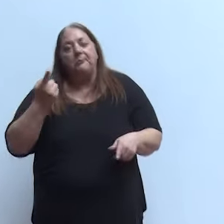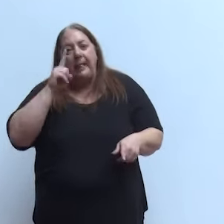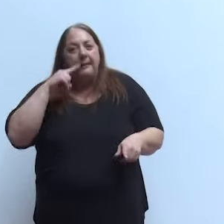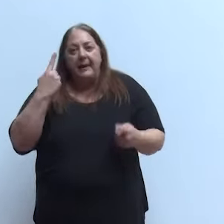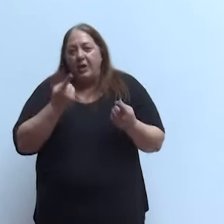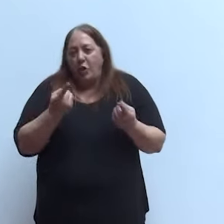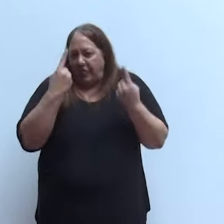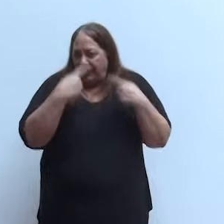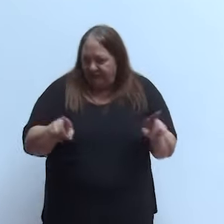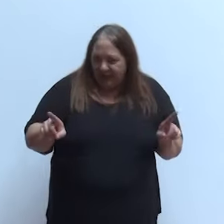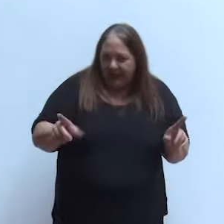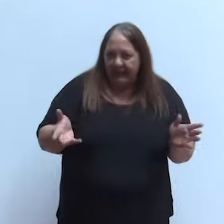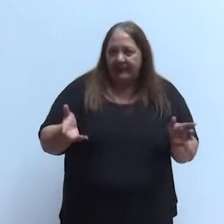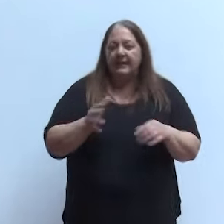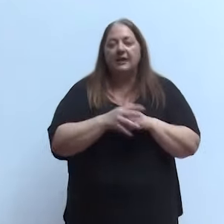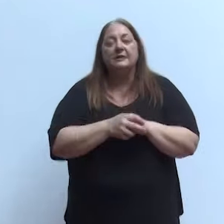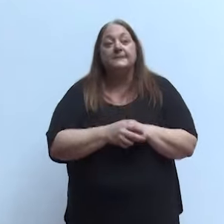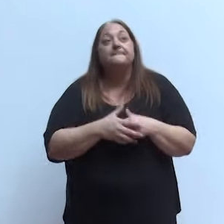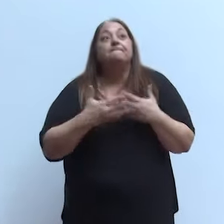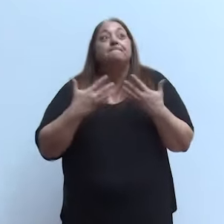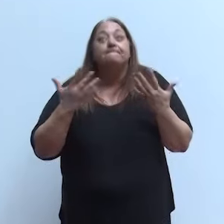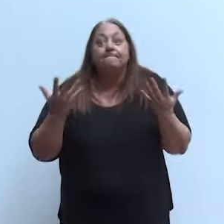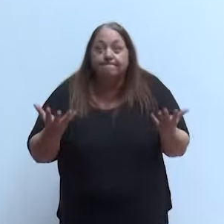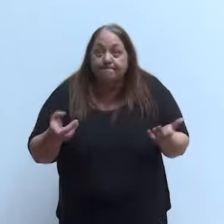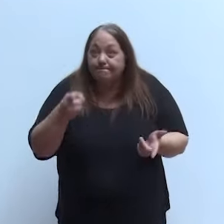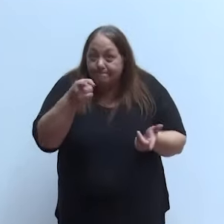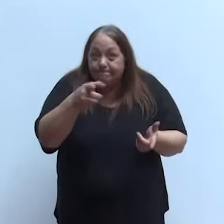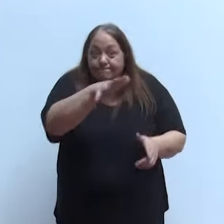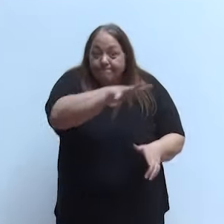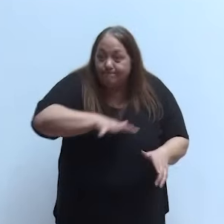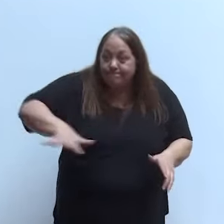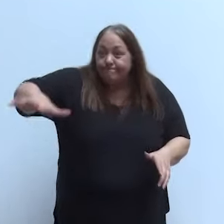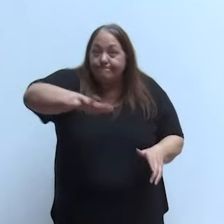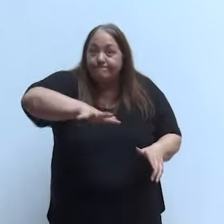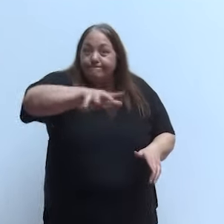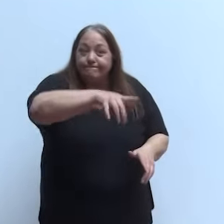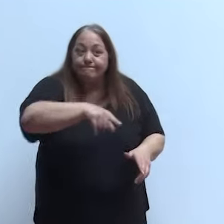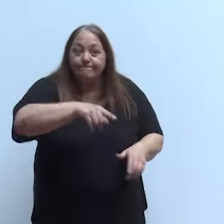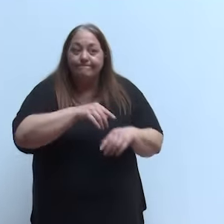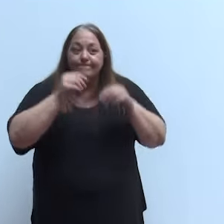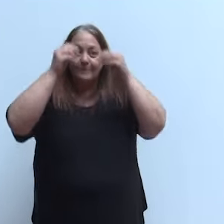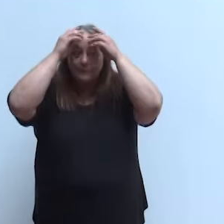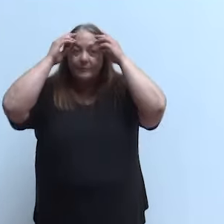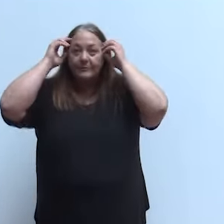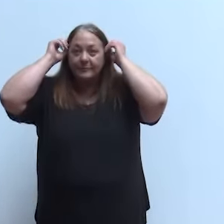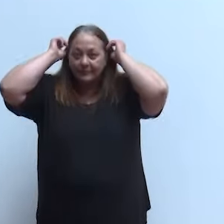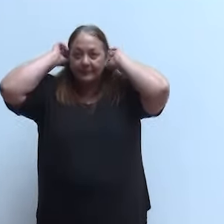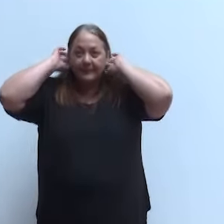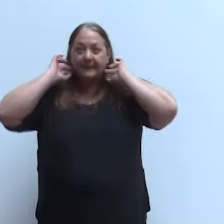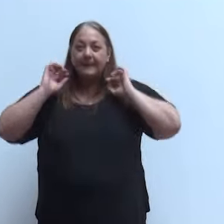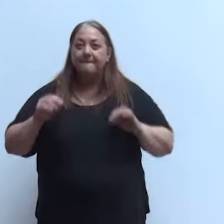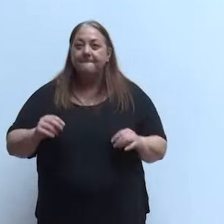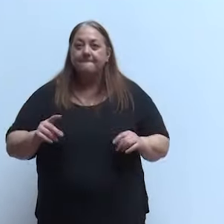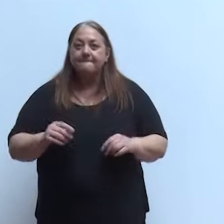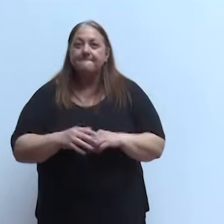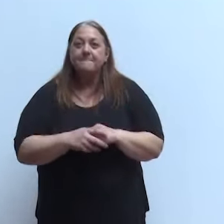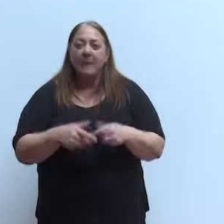proyecto Y entonces Esas mas disponibilidad se lo ve muy claro en 2021 la encuesta